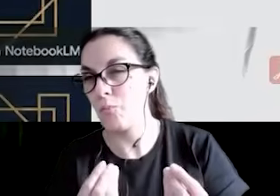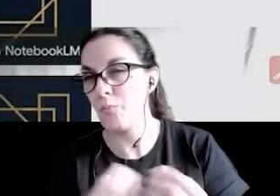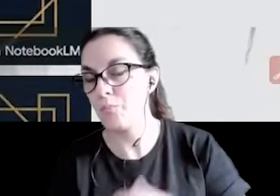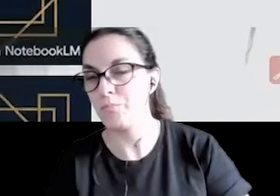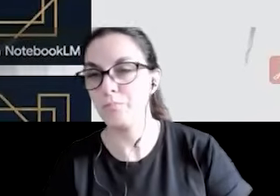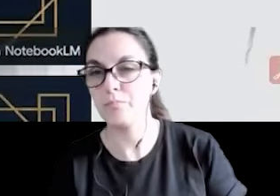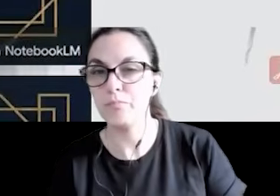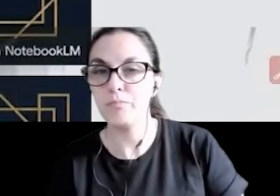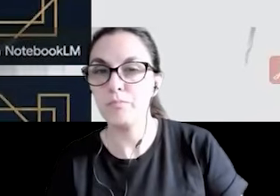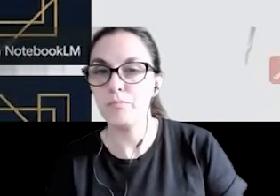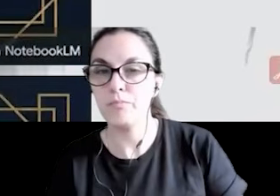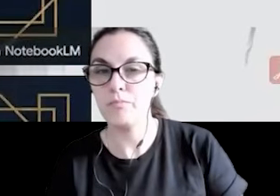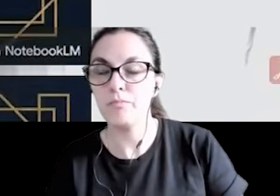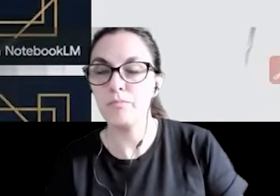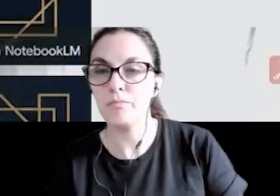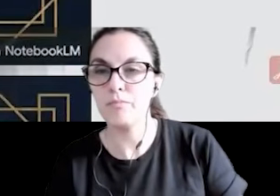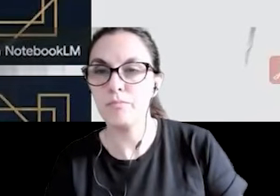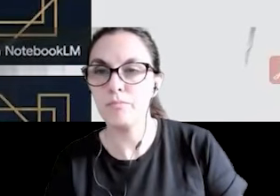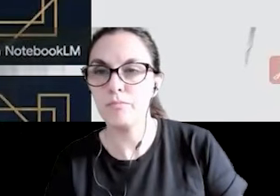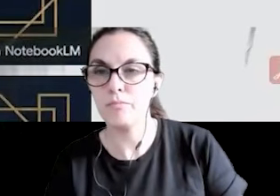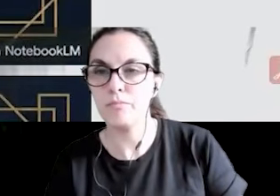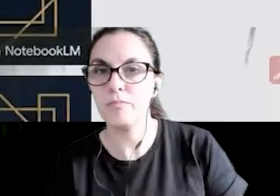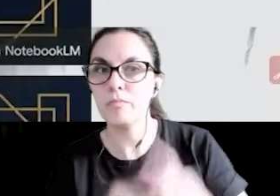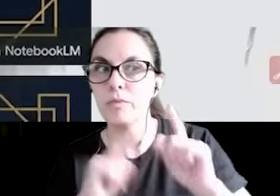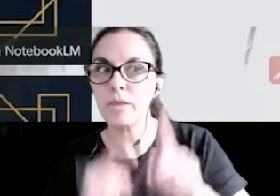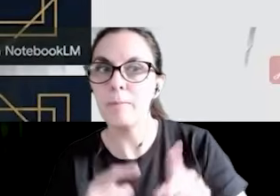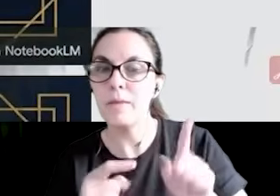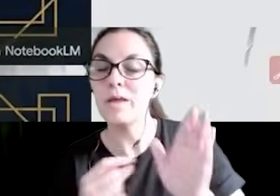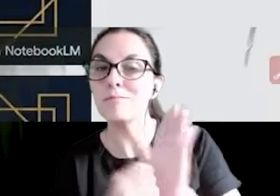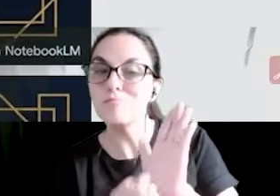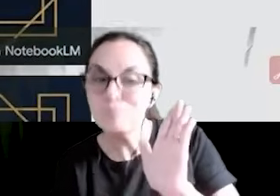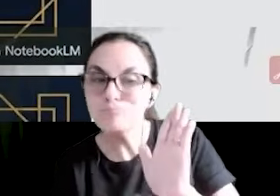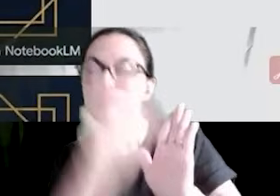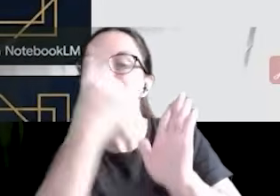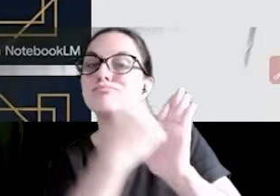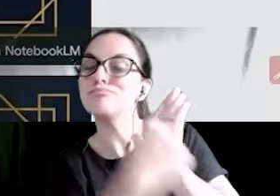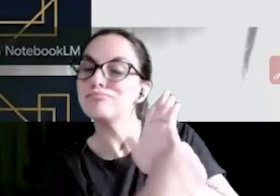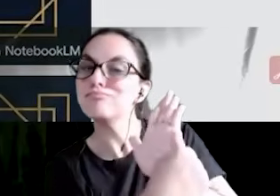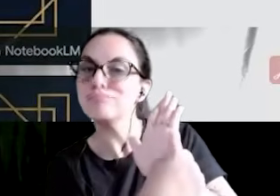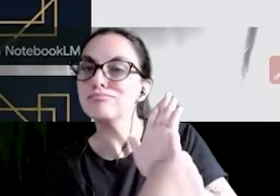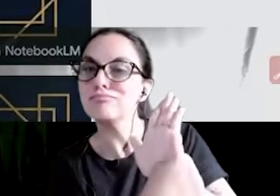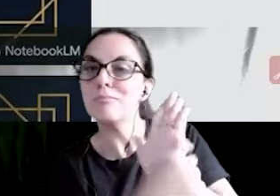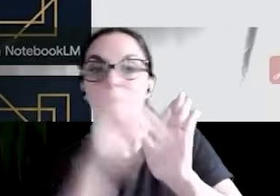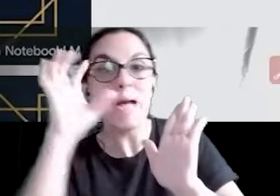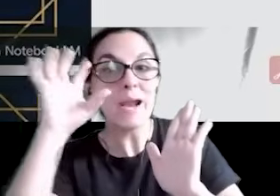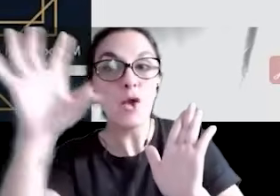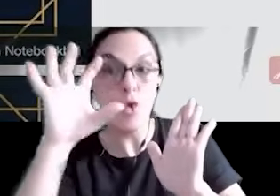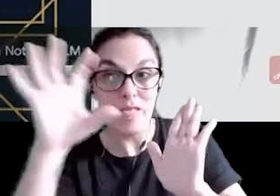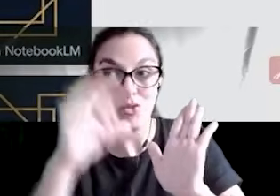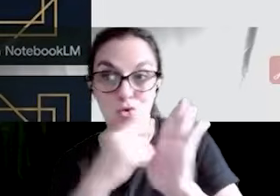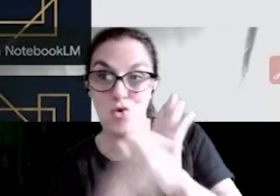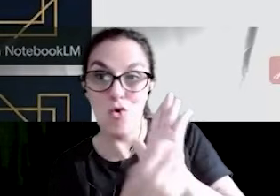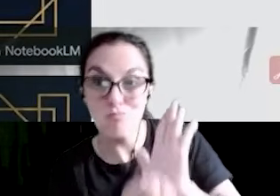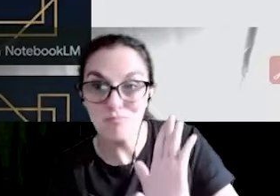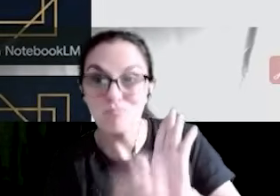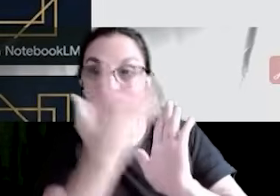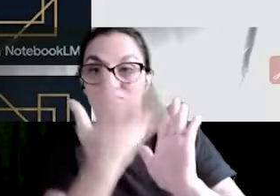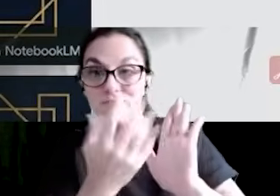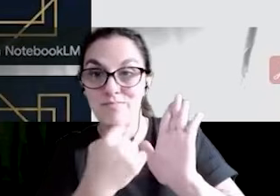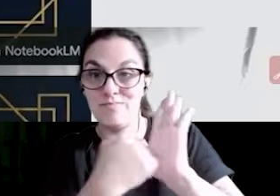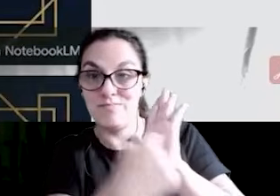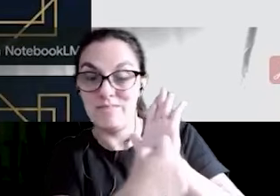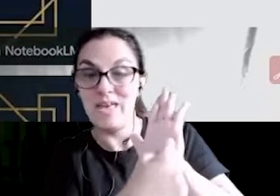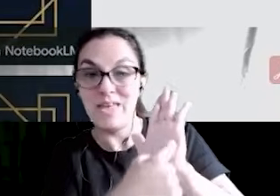falta de presentación, sí se incorpora un recordatorio de presentación, de falta de presentación, donde se establecen distintos